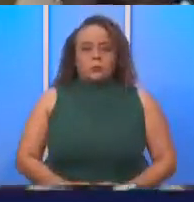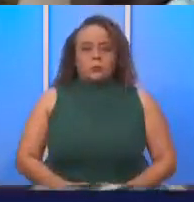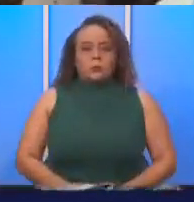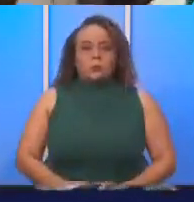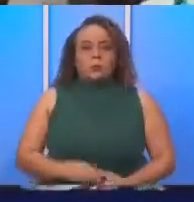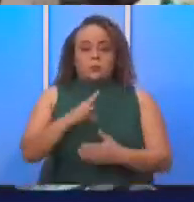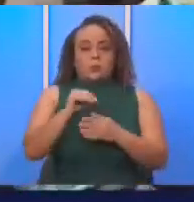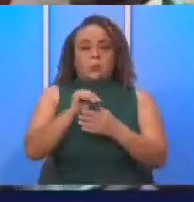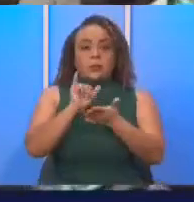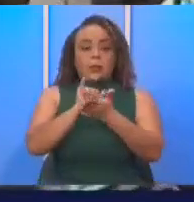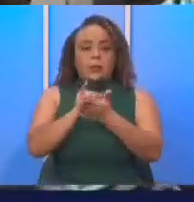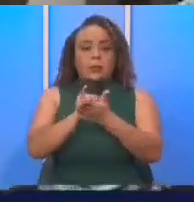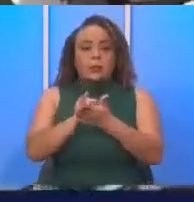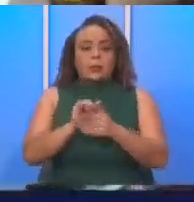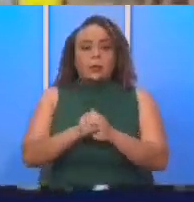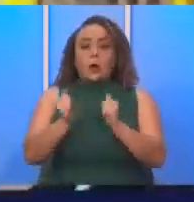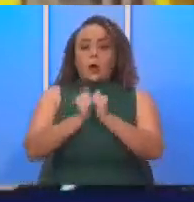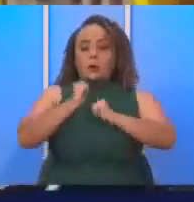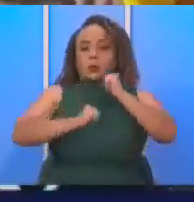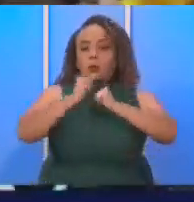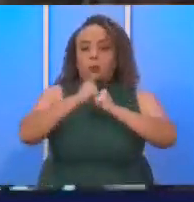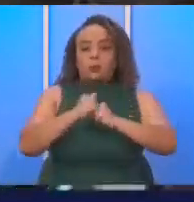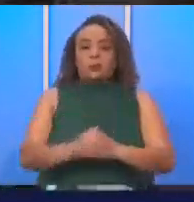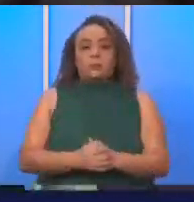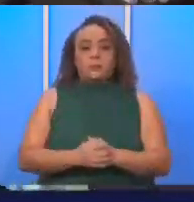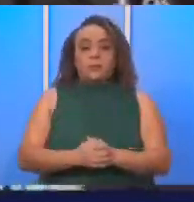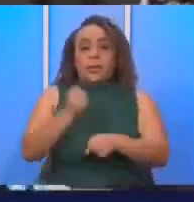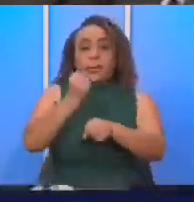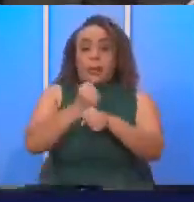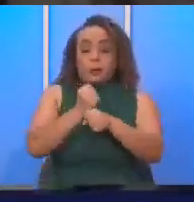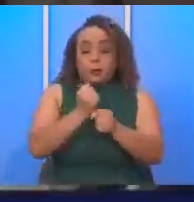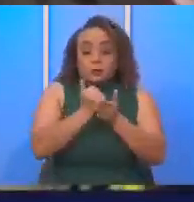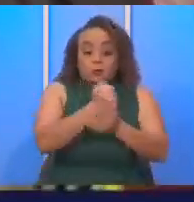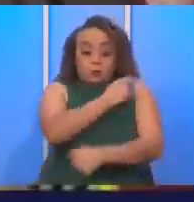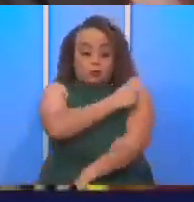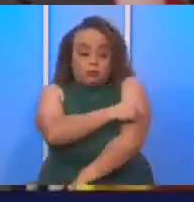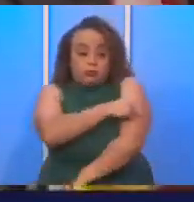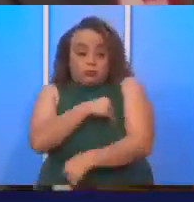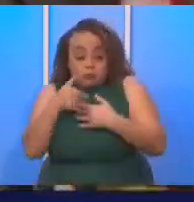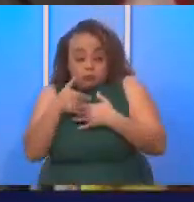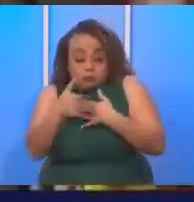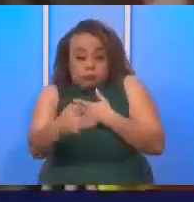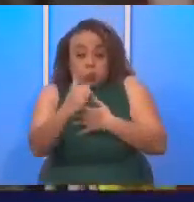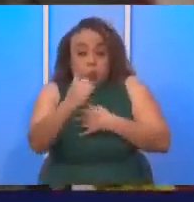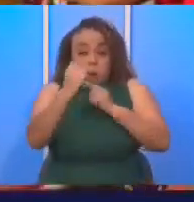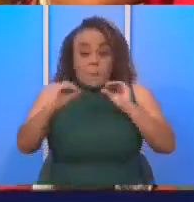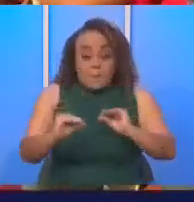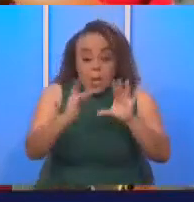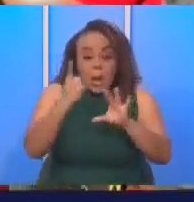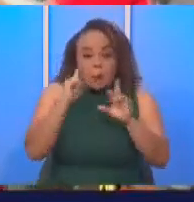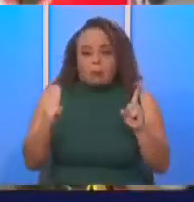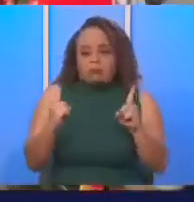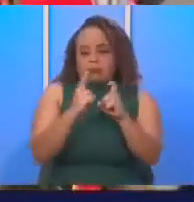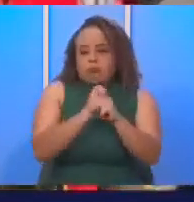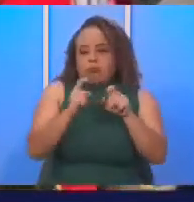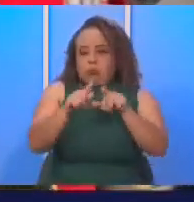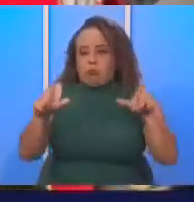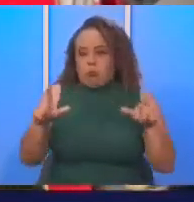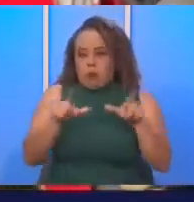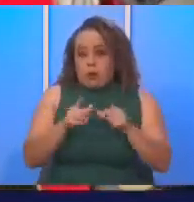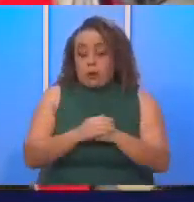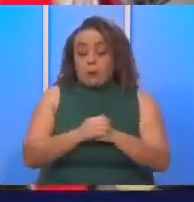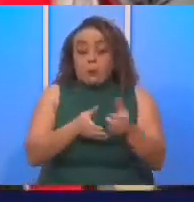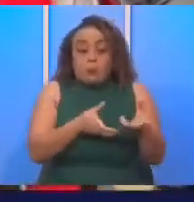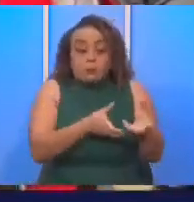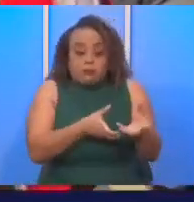El colapso fue total de la estructura. Las labores de los socorristas se extendieron hasta la una de la madrugada por la complejidad de la escena. En el